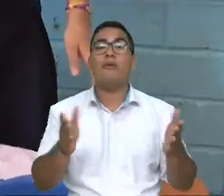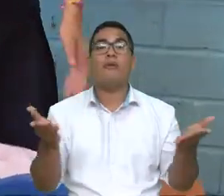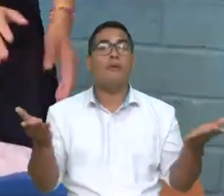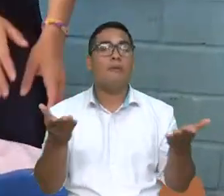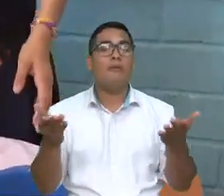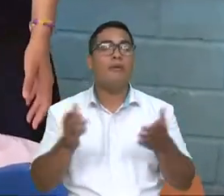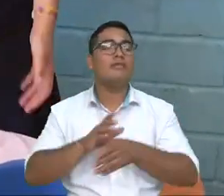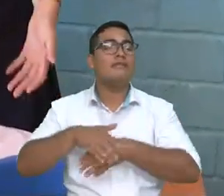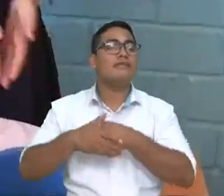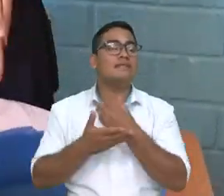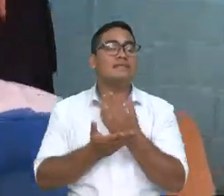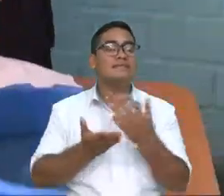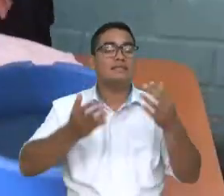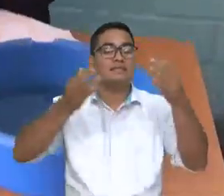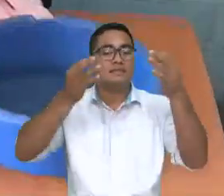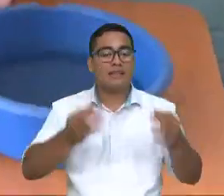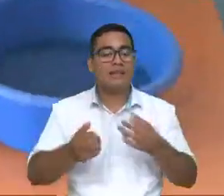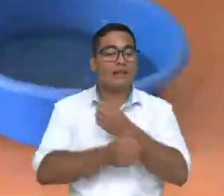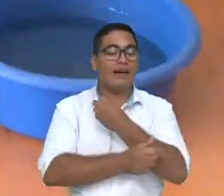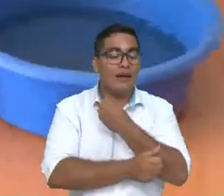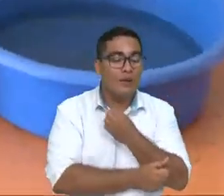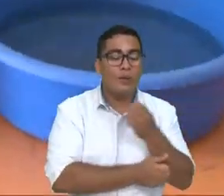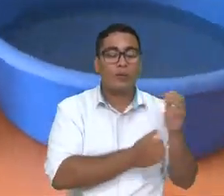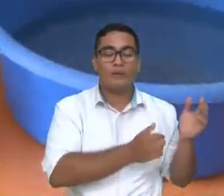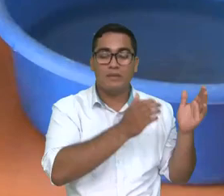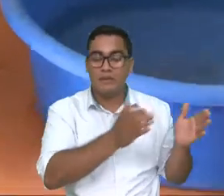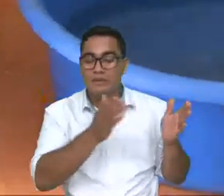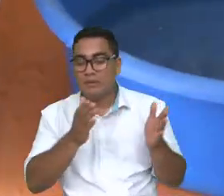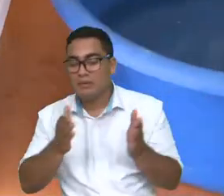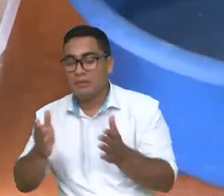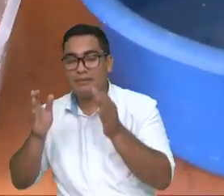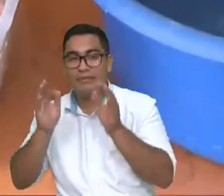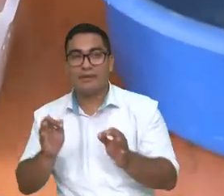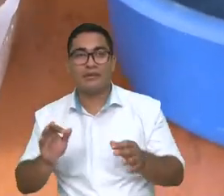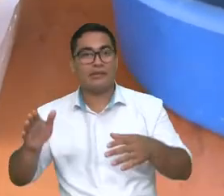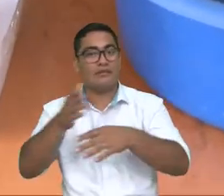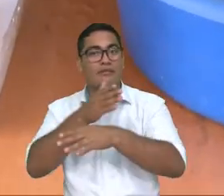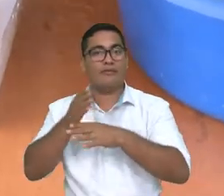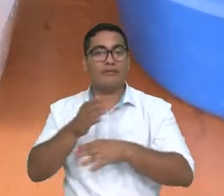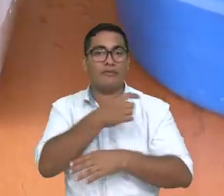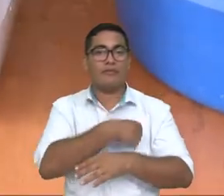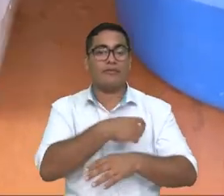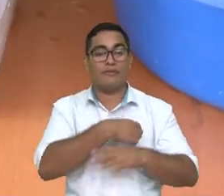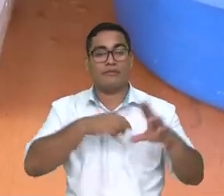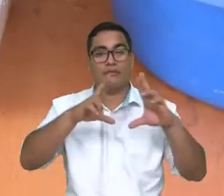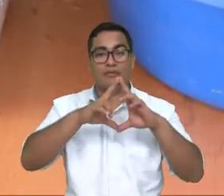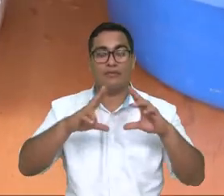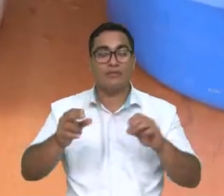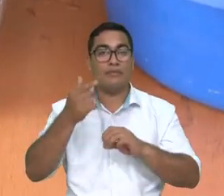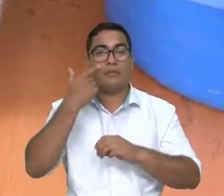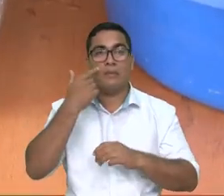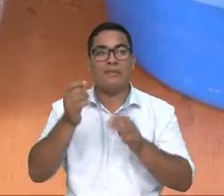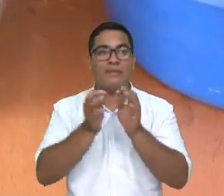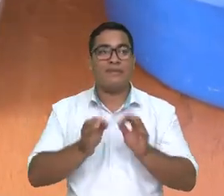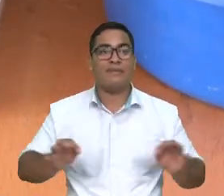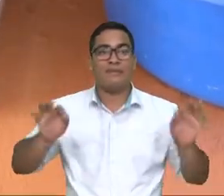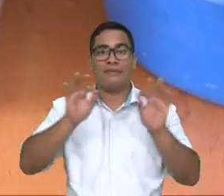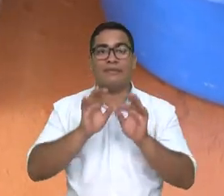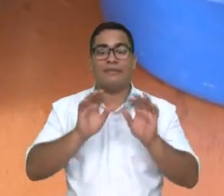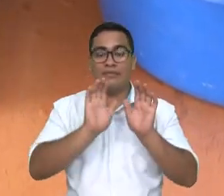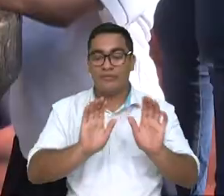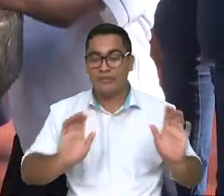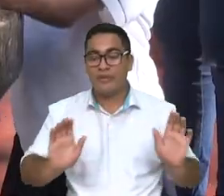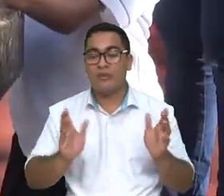lavado de manos se transmite de alumno en alumno en las escuelas del país. Los niños conocen la importancia sobre mantener las